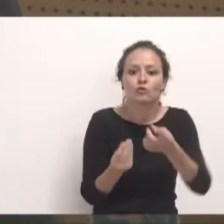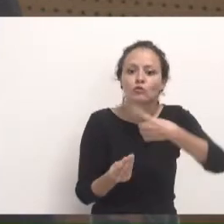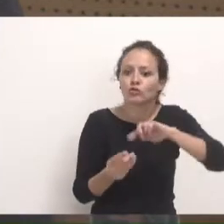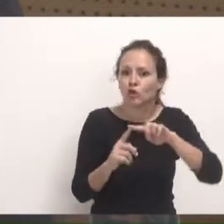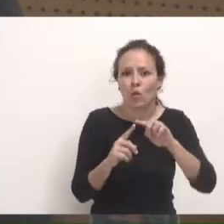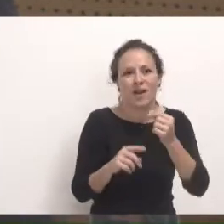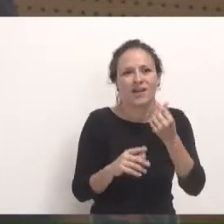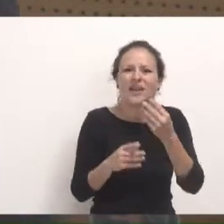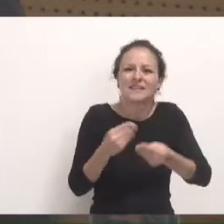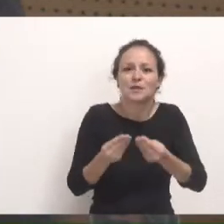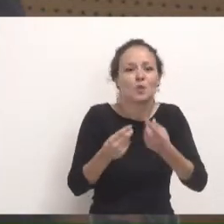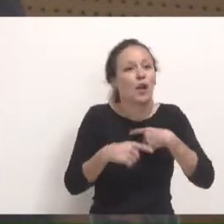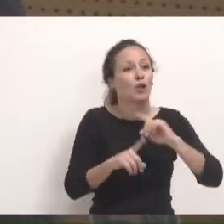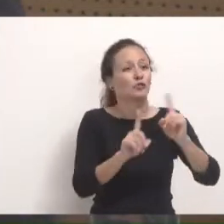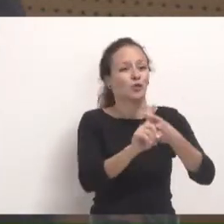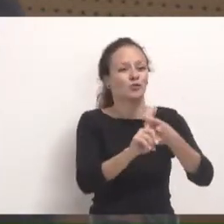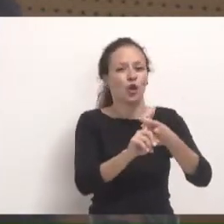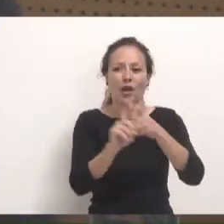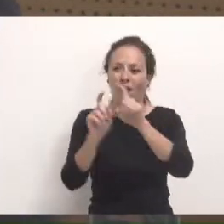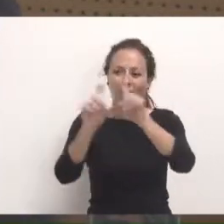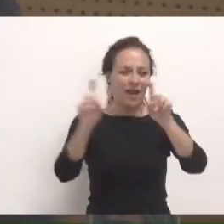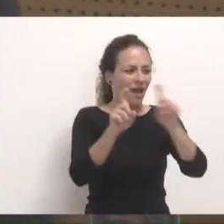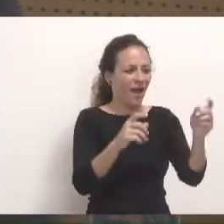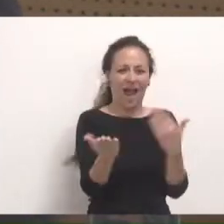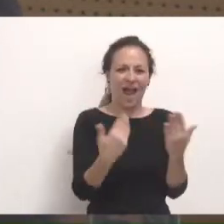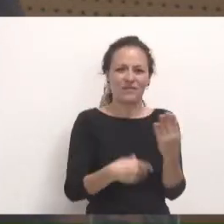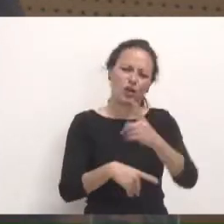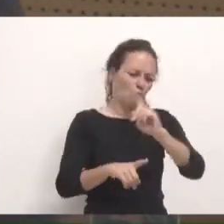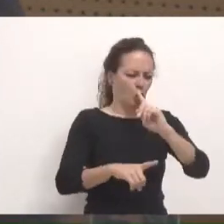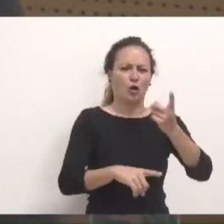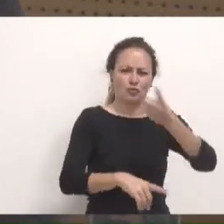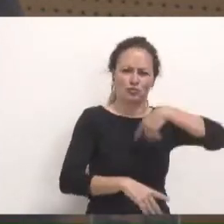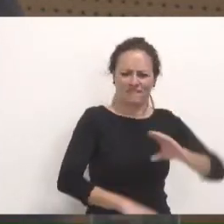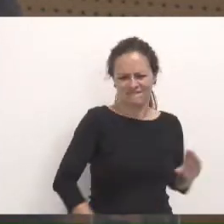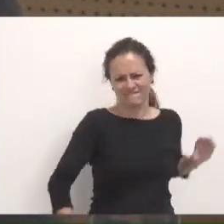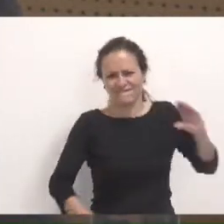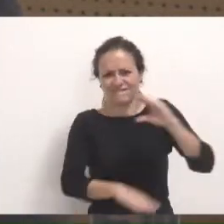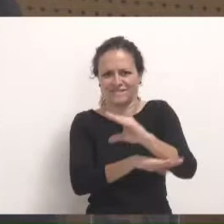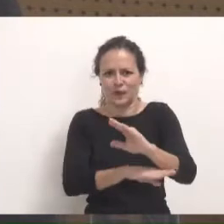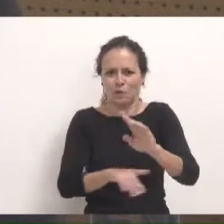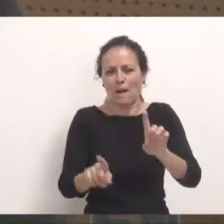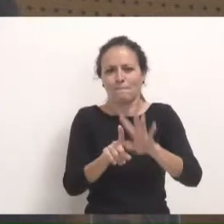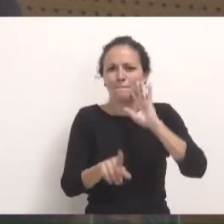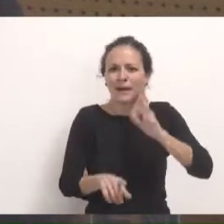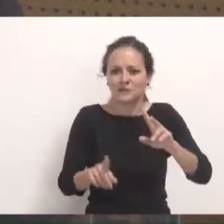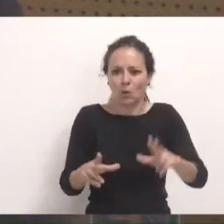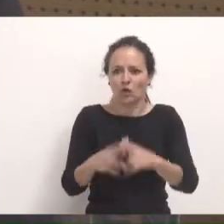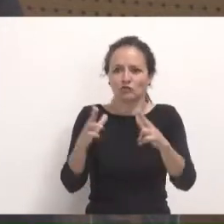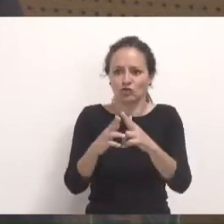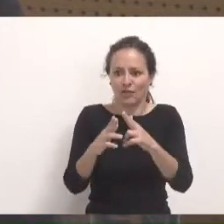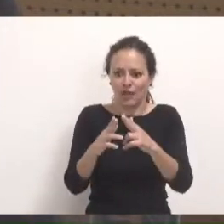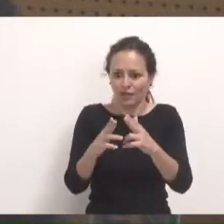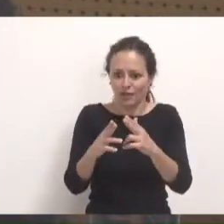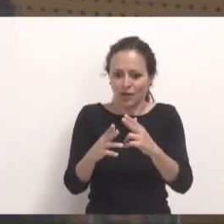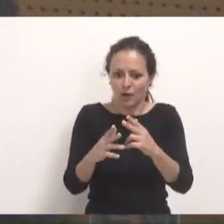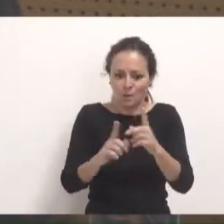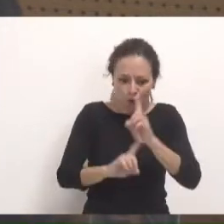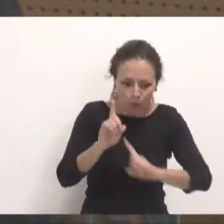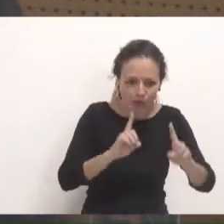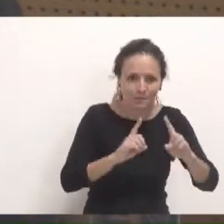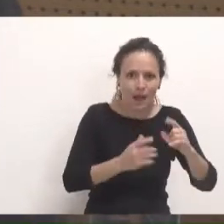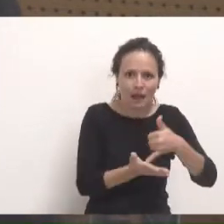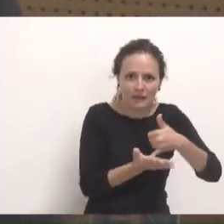sumas cuantiosísimas en Fonsalía, como si esta sociedad tuviera todos sus gravísimos problemas, sus déficits sociales, sus